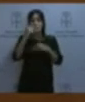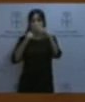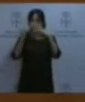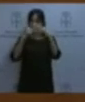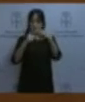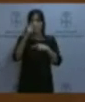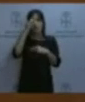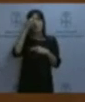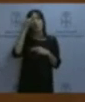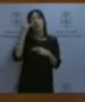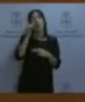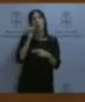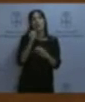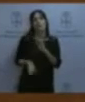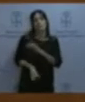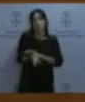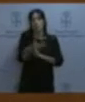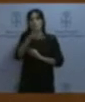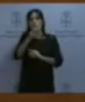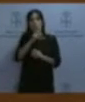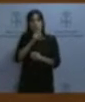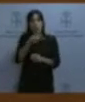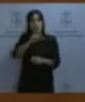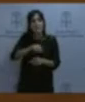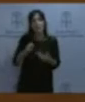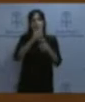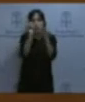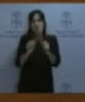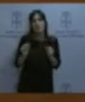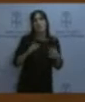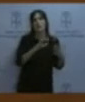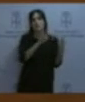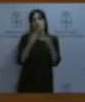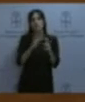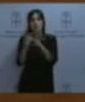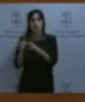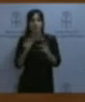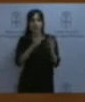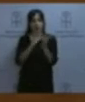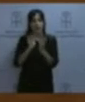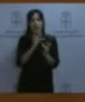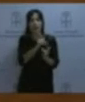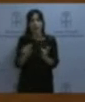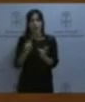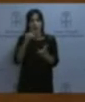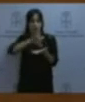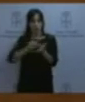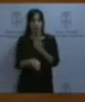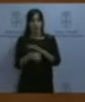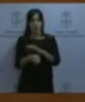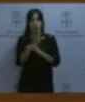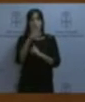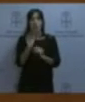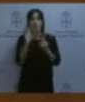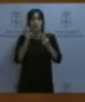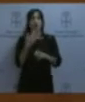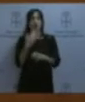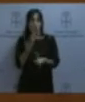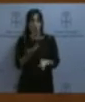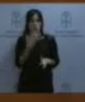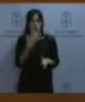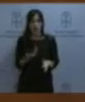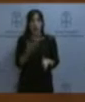e, insisto, muchas de las formas de sociabilidad que a día de hoy siguen persistiendo en la ciudad, desde el punto de vista, sin ir más lejos, por ejemplo, del ocio. Cómo se organiza